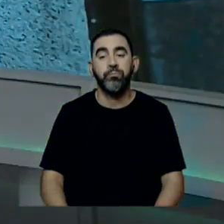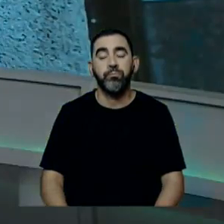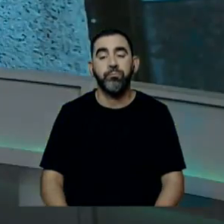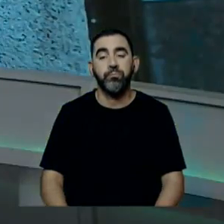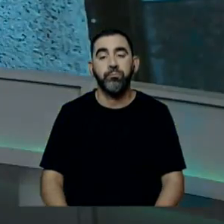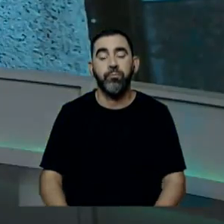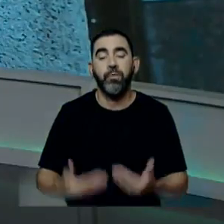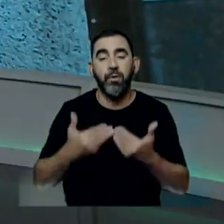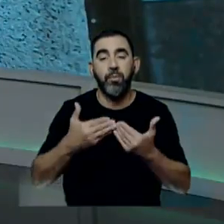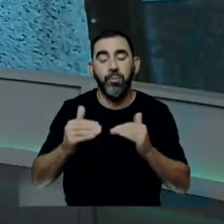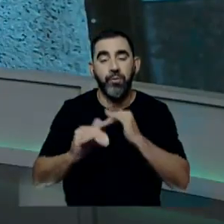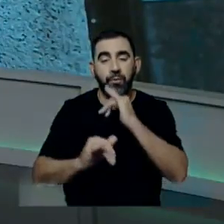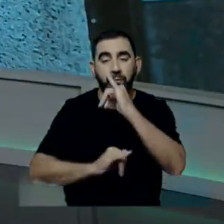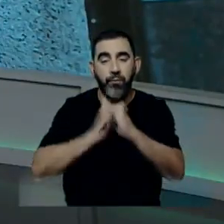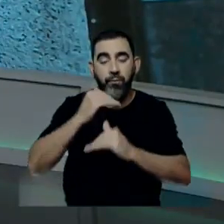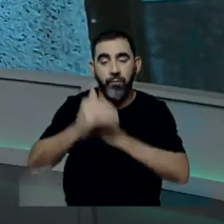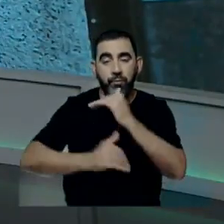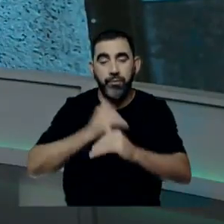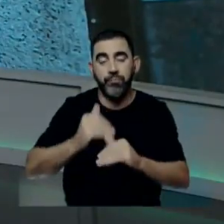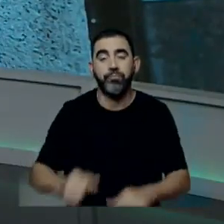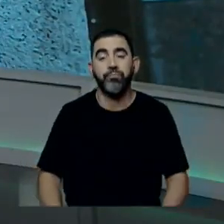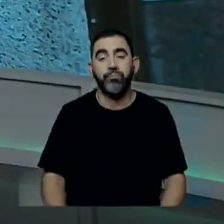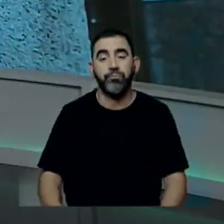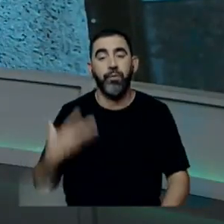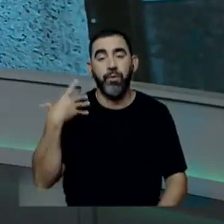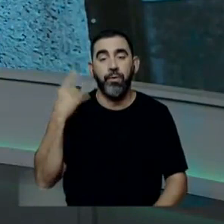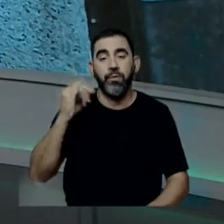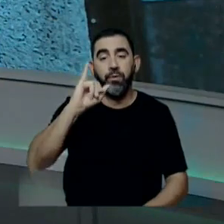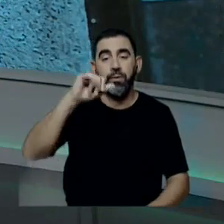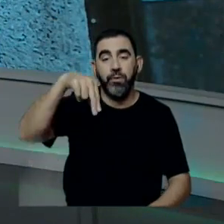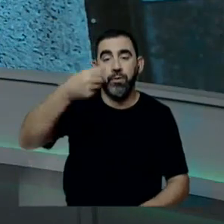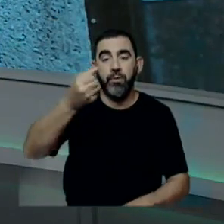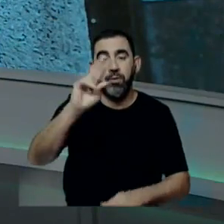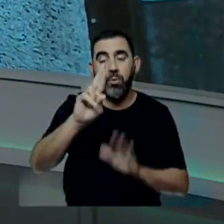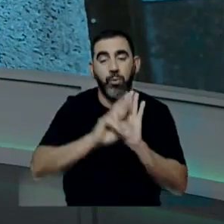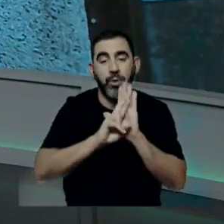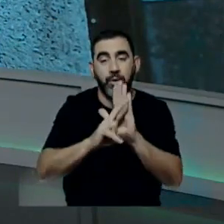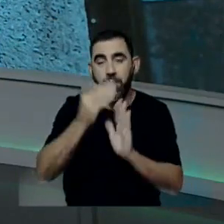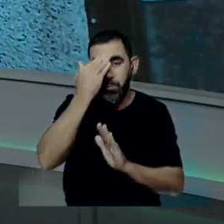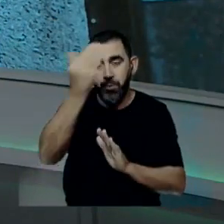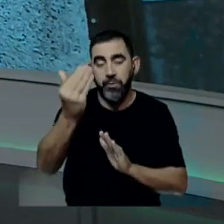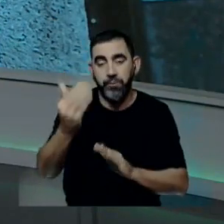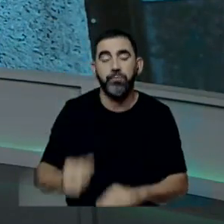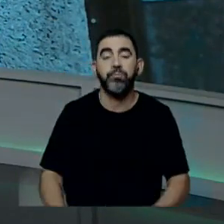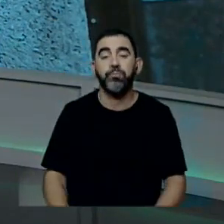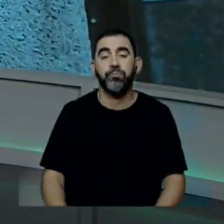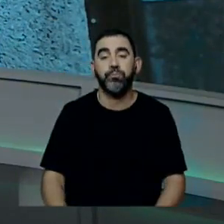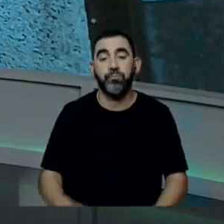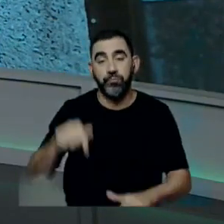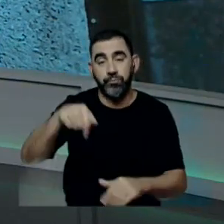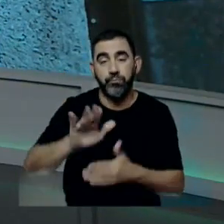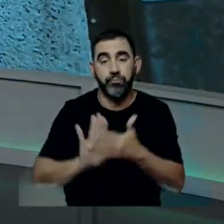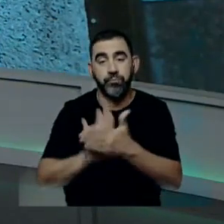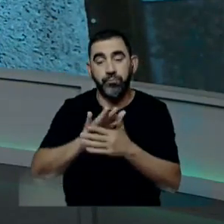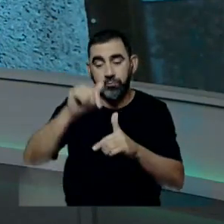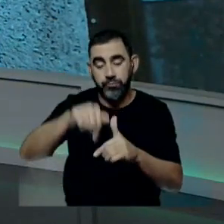Vamos a comenzar el desarrollo de la información. La directora de INAWU en representación del Frente Amplio, Natalia Argencio, estuvo esta mañana aquí en